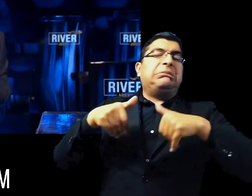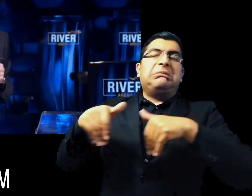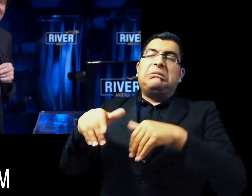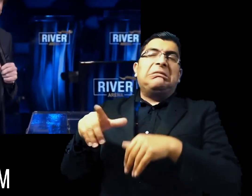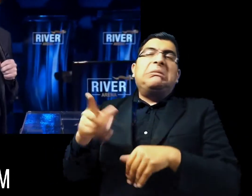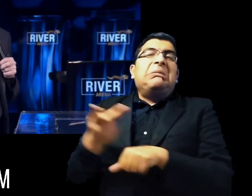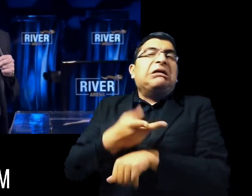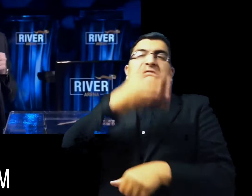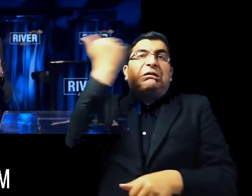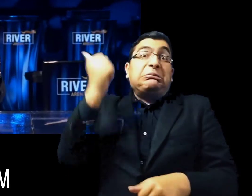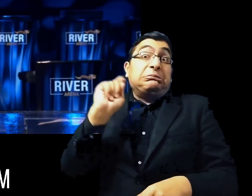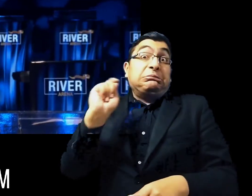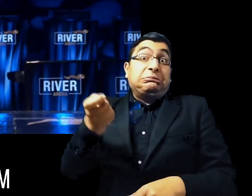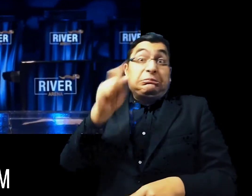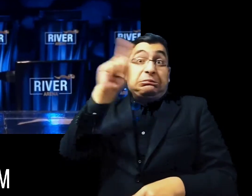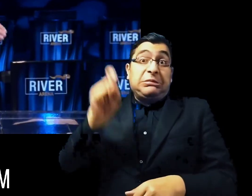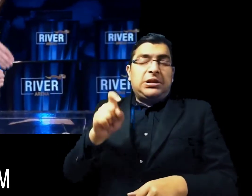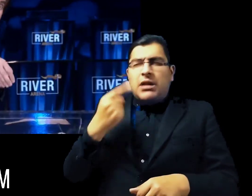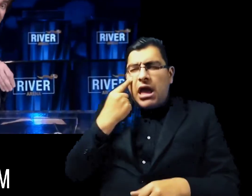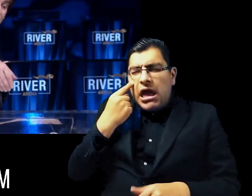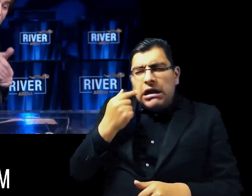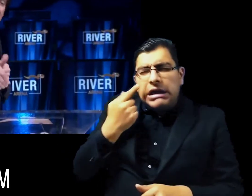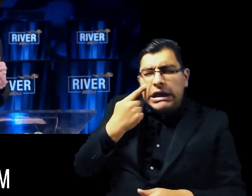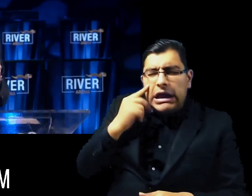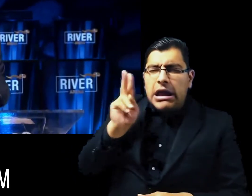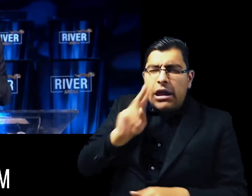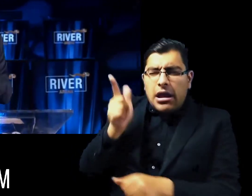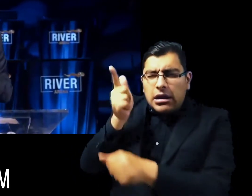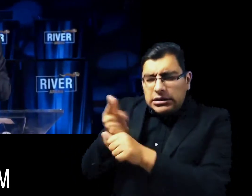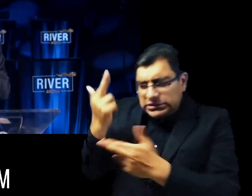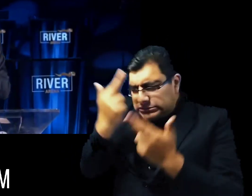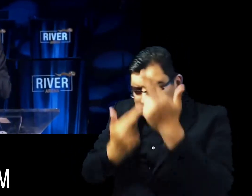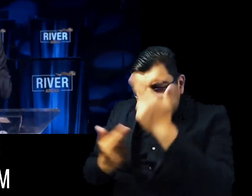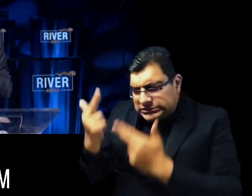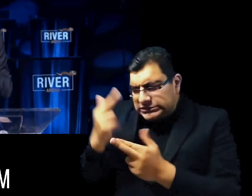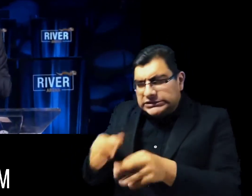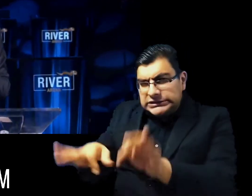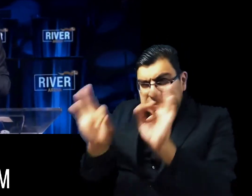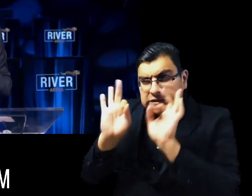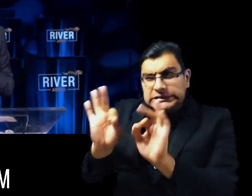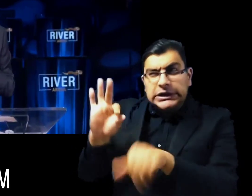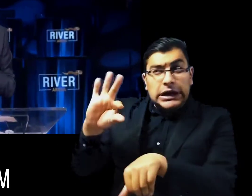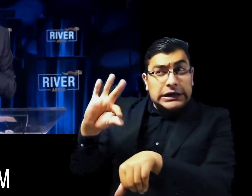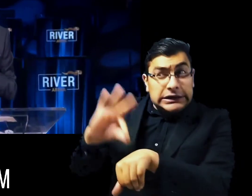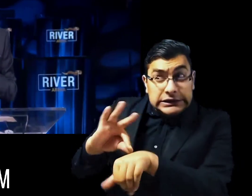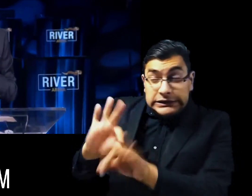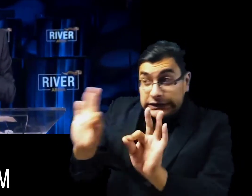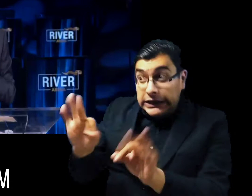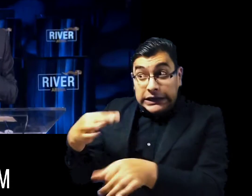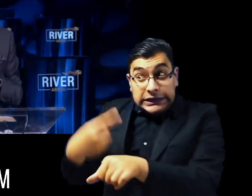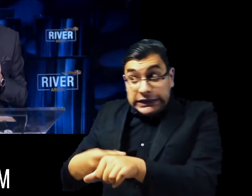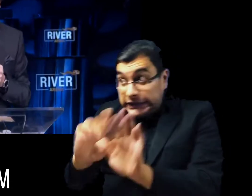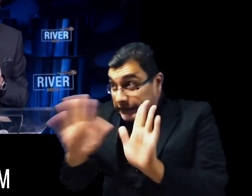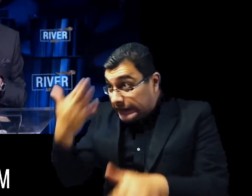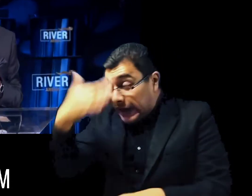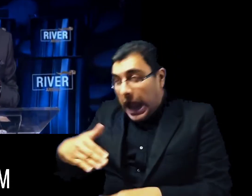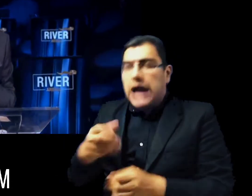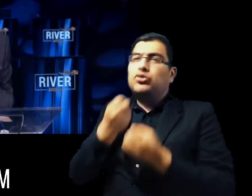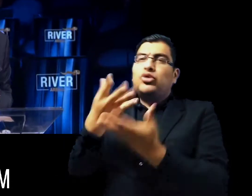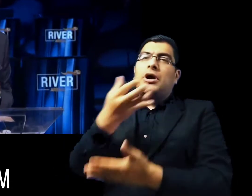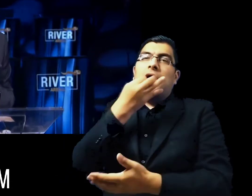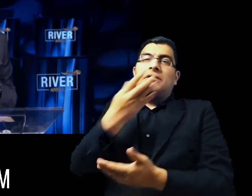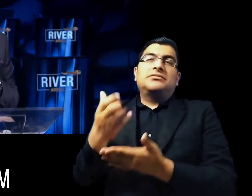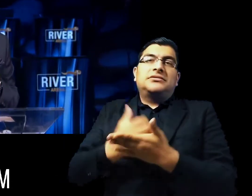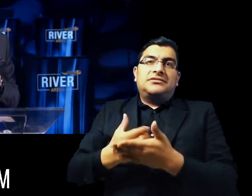Entonces a veces ni siquiera calmantes dan hasta no dar con el diagnóstico. Y la sana doctrina ha sido el calmante ingerido